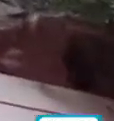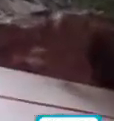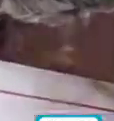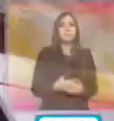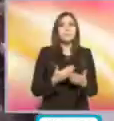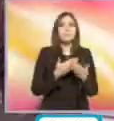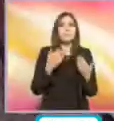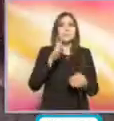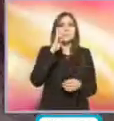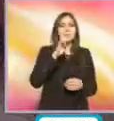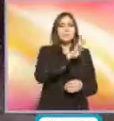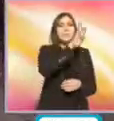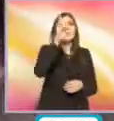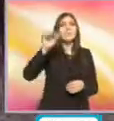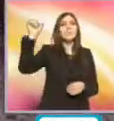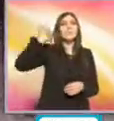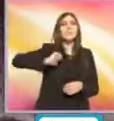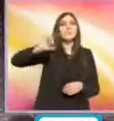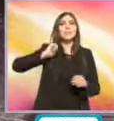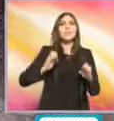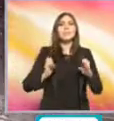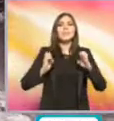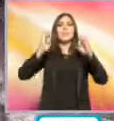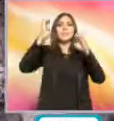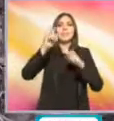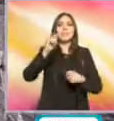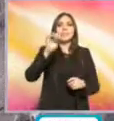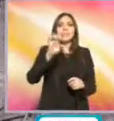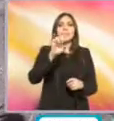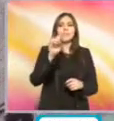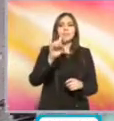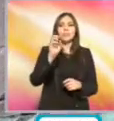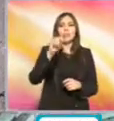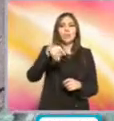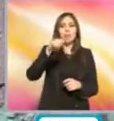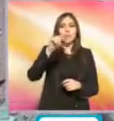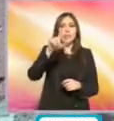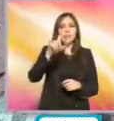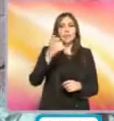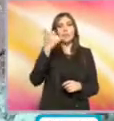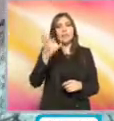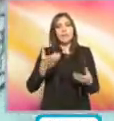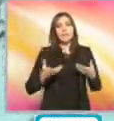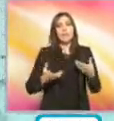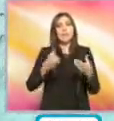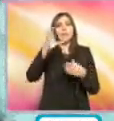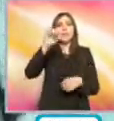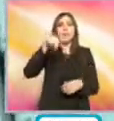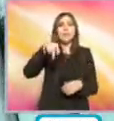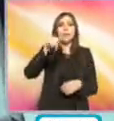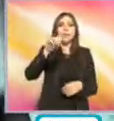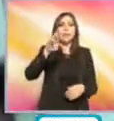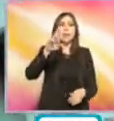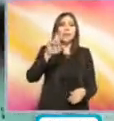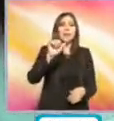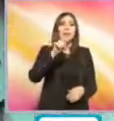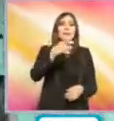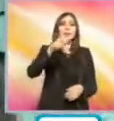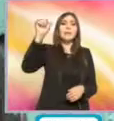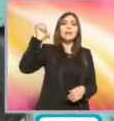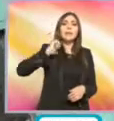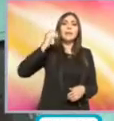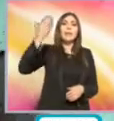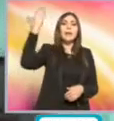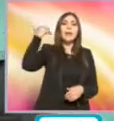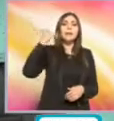Miren este viejo edificio de Tezontli Cantera, que forma parte de lo que fue el antiguo convento de